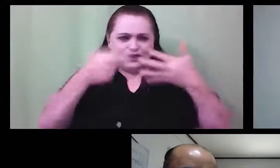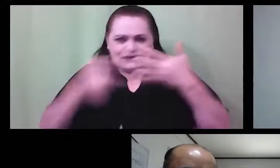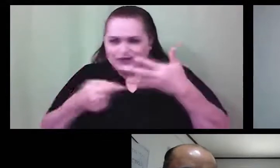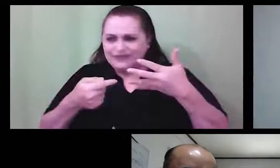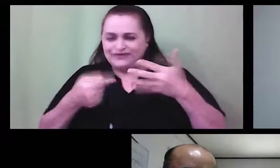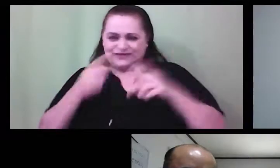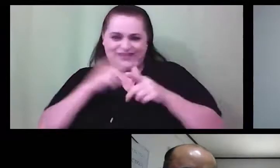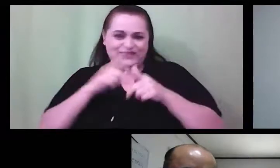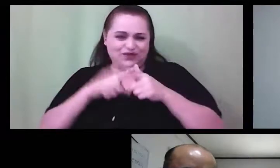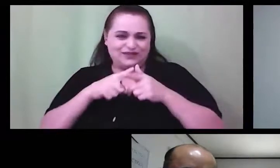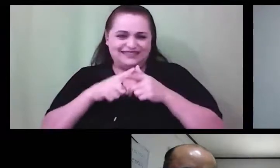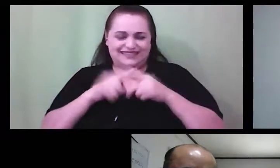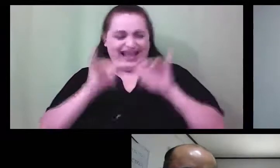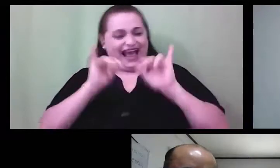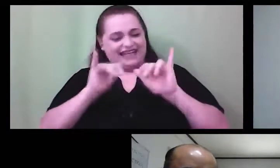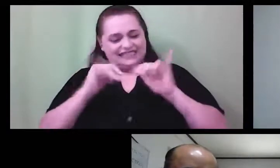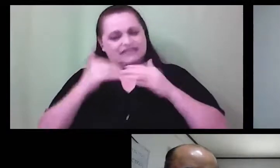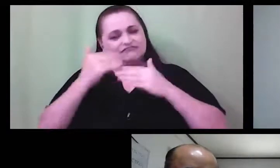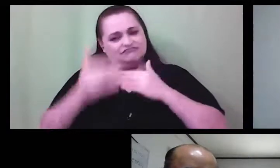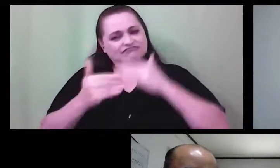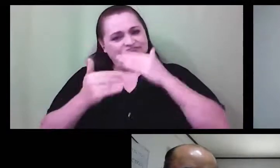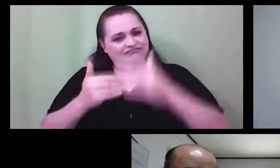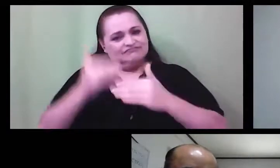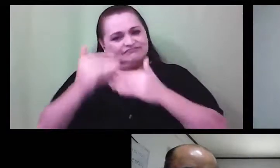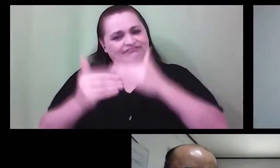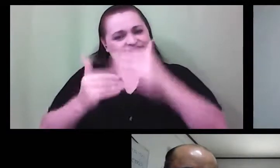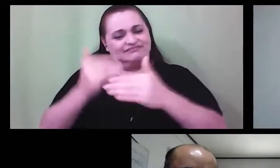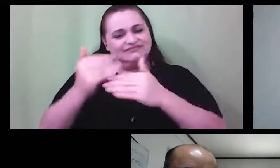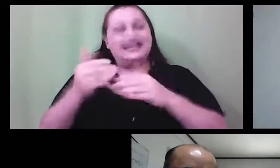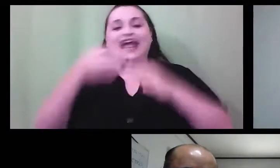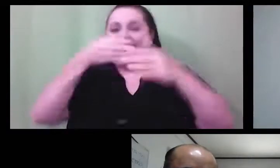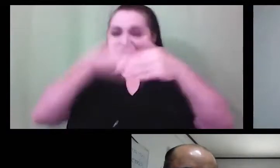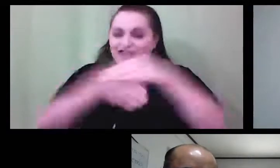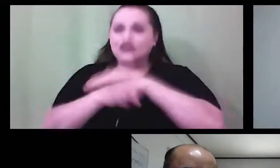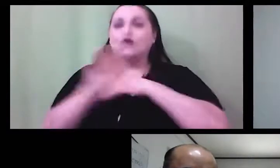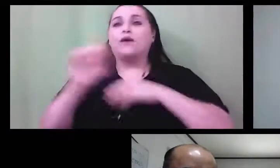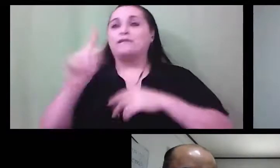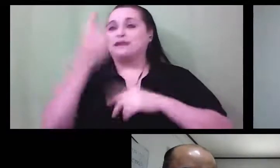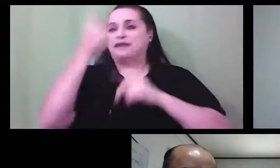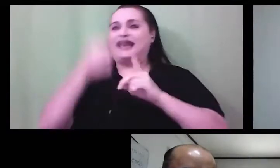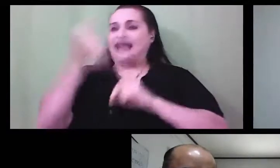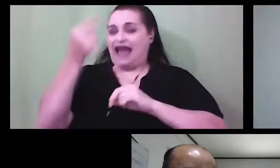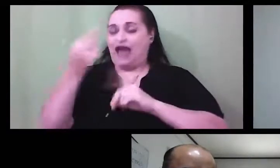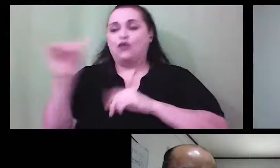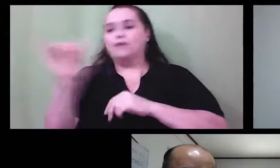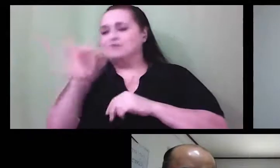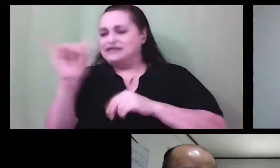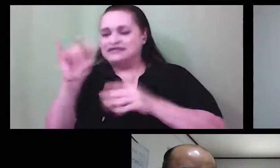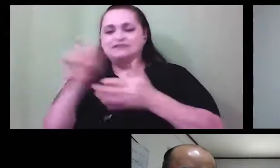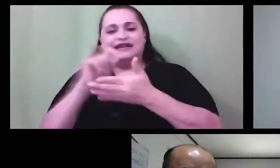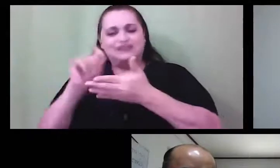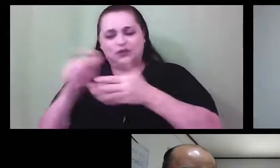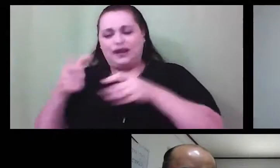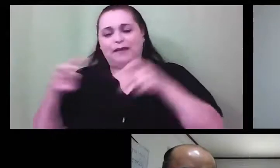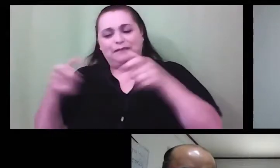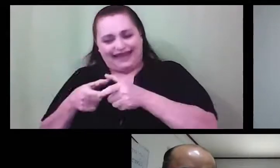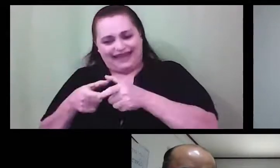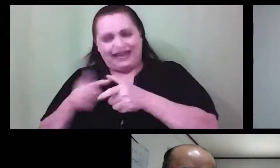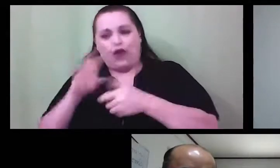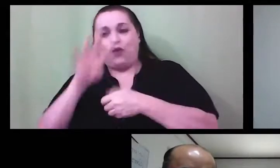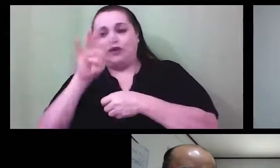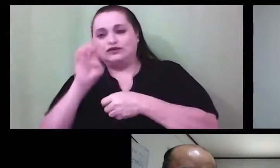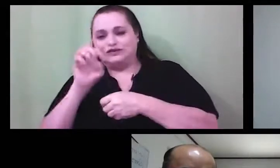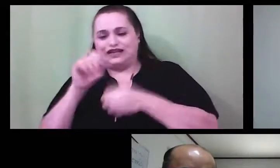entonces, así nos llevamos hasta que ingresó a primer grado en la misma escuela chiquitita de